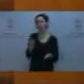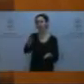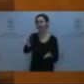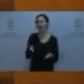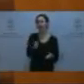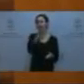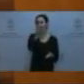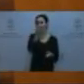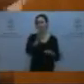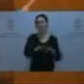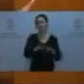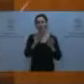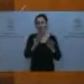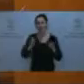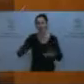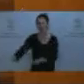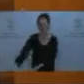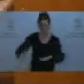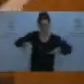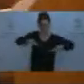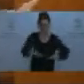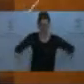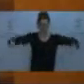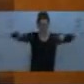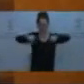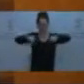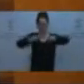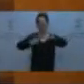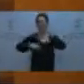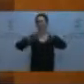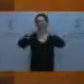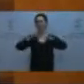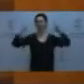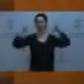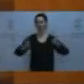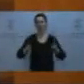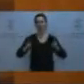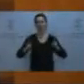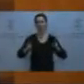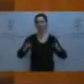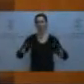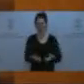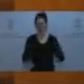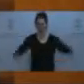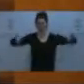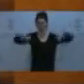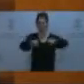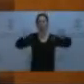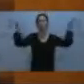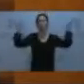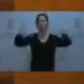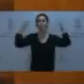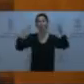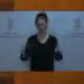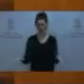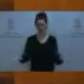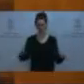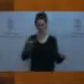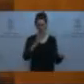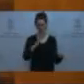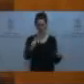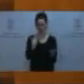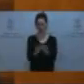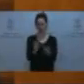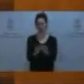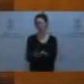hombre. No, y meterlos en un saco y ir a venderlos a las plazas públicas. Que el hombre del saco no existe, consejera, que es un